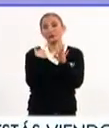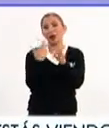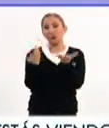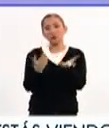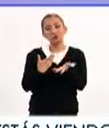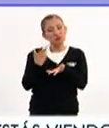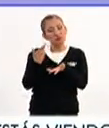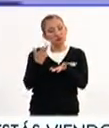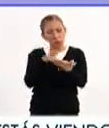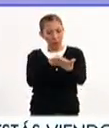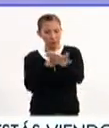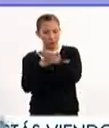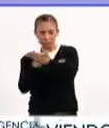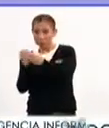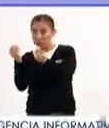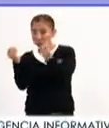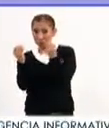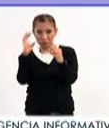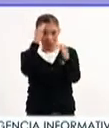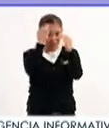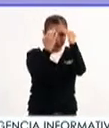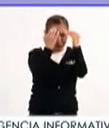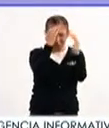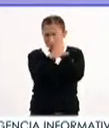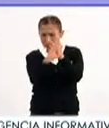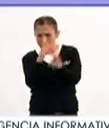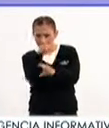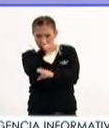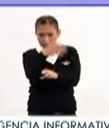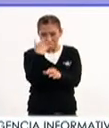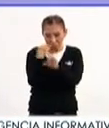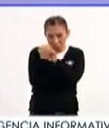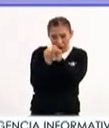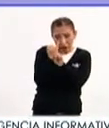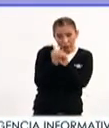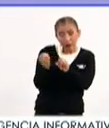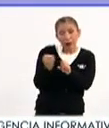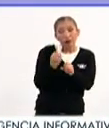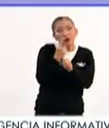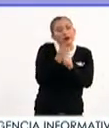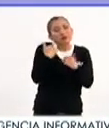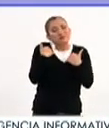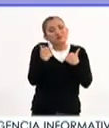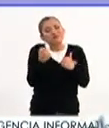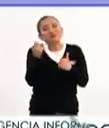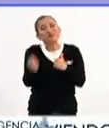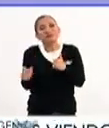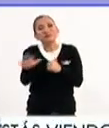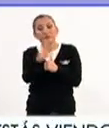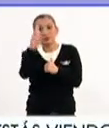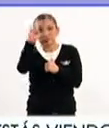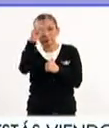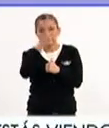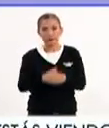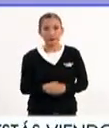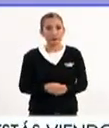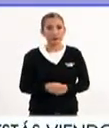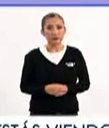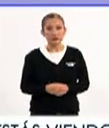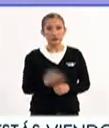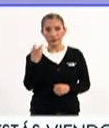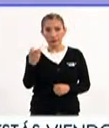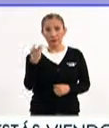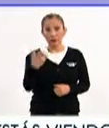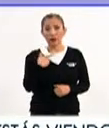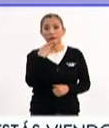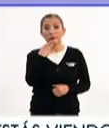dieron mucho conocimiento y oportunidad de entender lo que es nuestro universo.